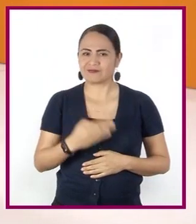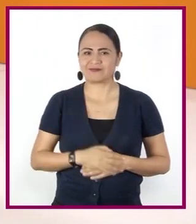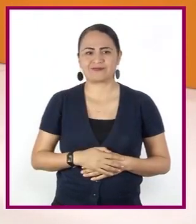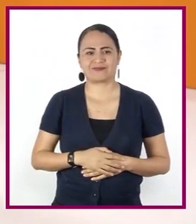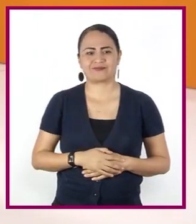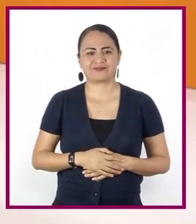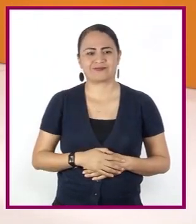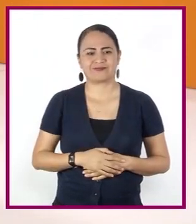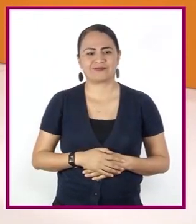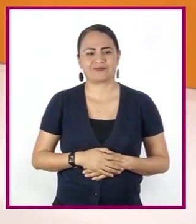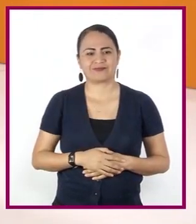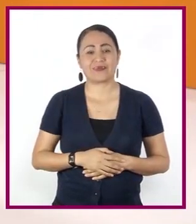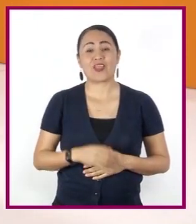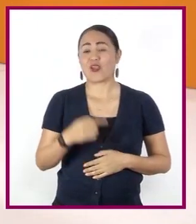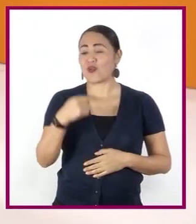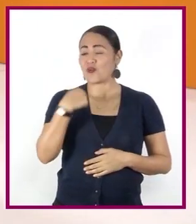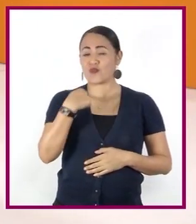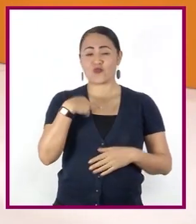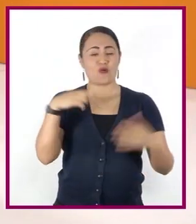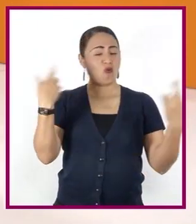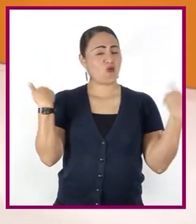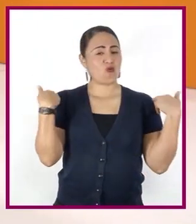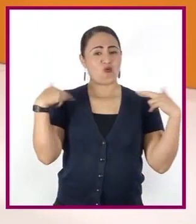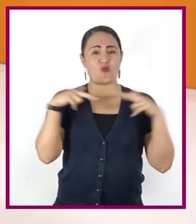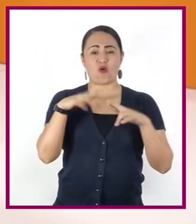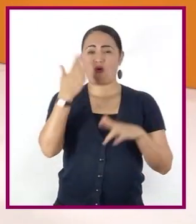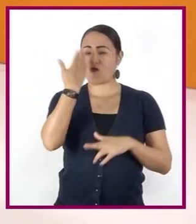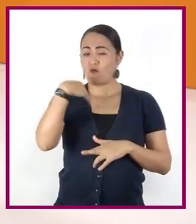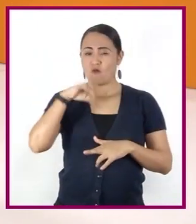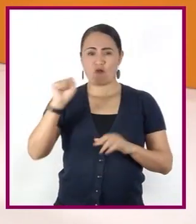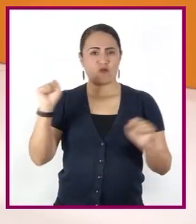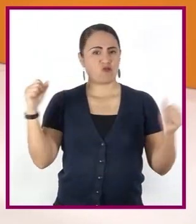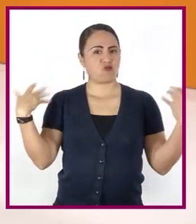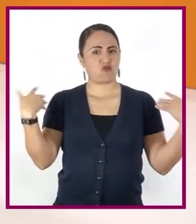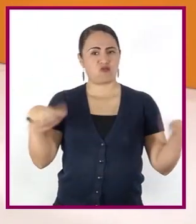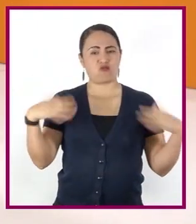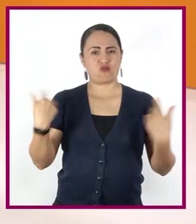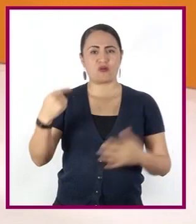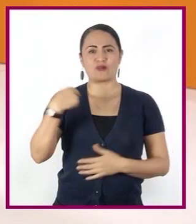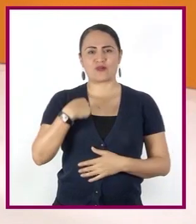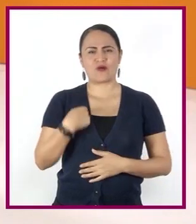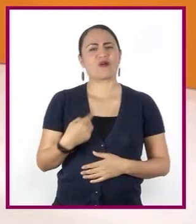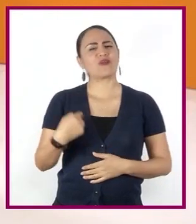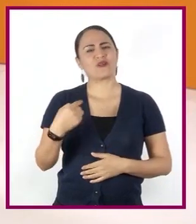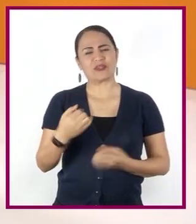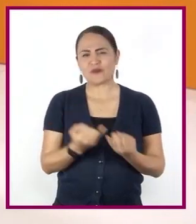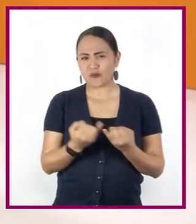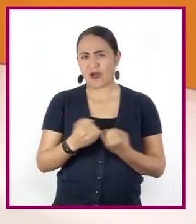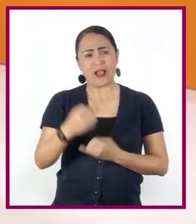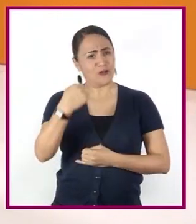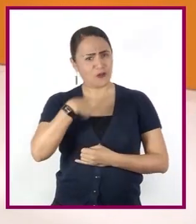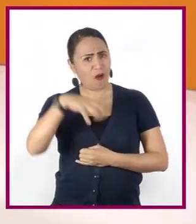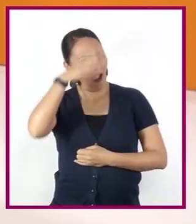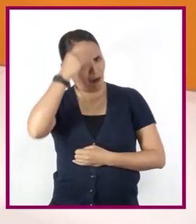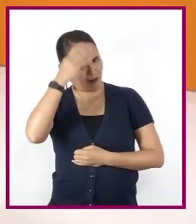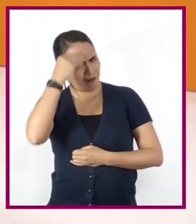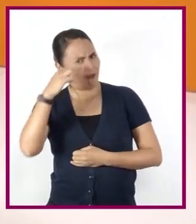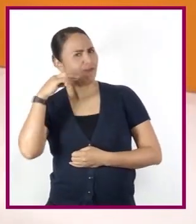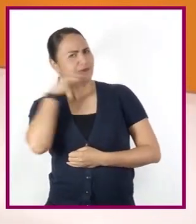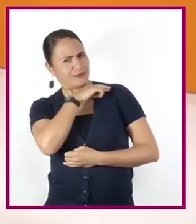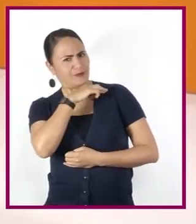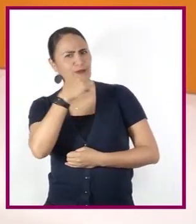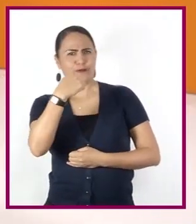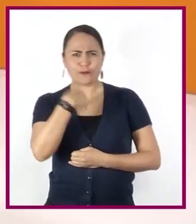que soy una excelentísima maestra. Más bien creo que mis capacidades de aprendizaje son asombrosas, maestra.